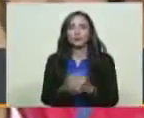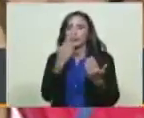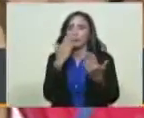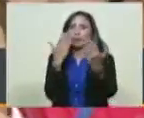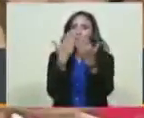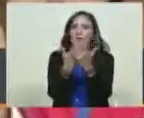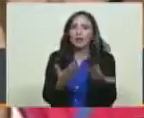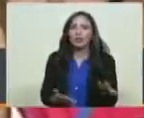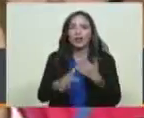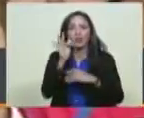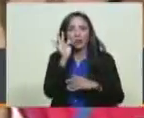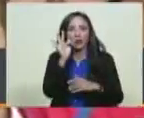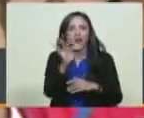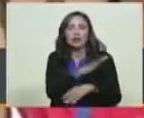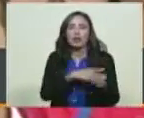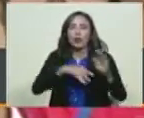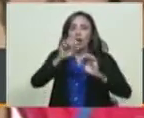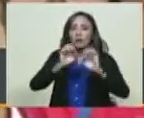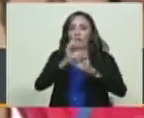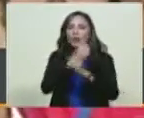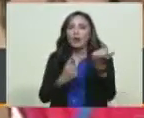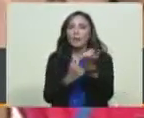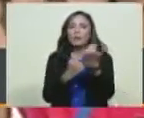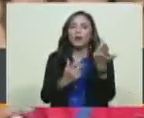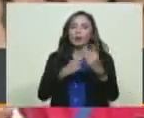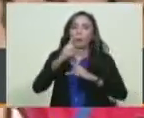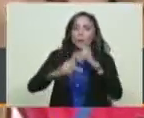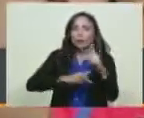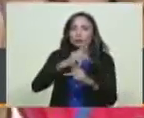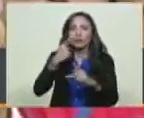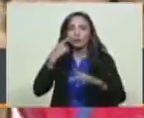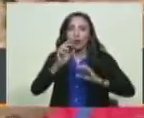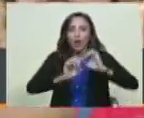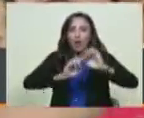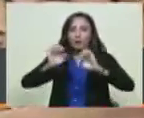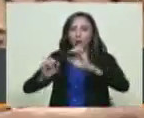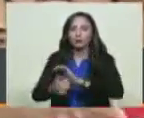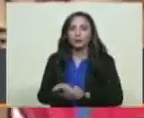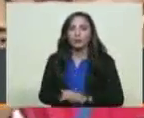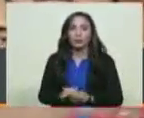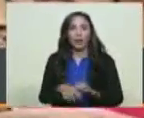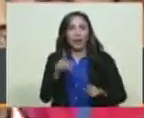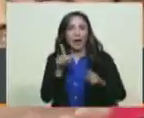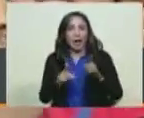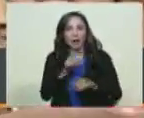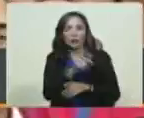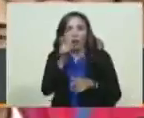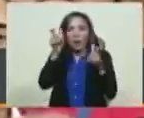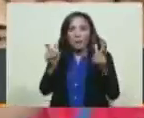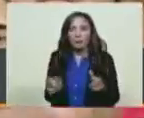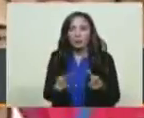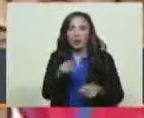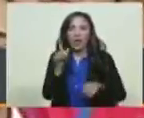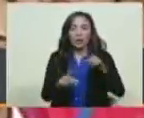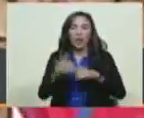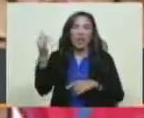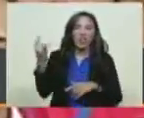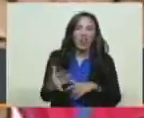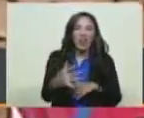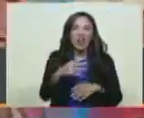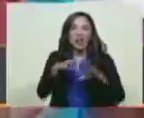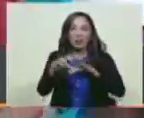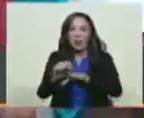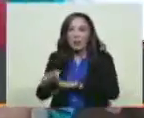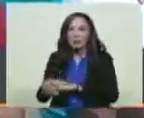fiscalizando todo ese tipo de procesos para evitar qué que quiere especular a